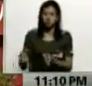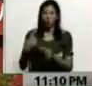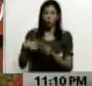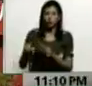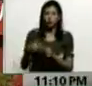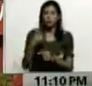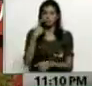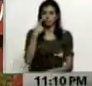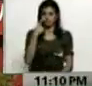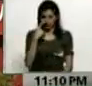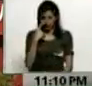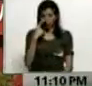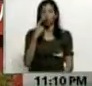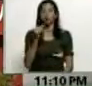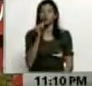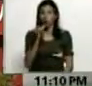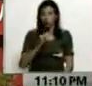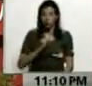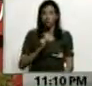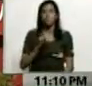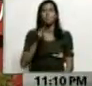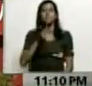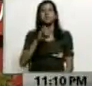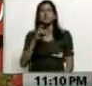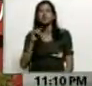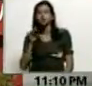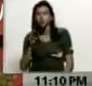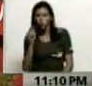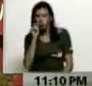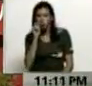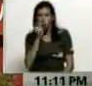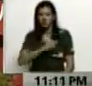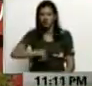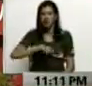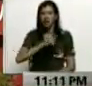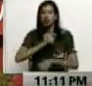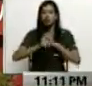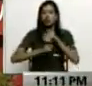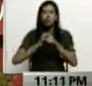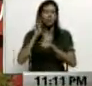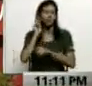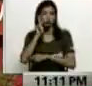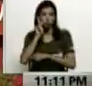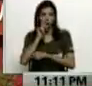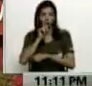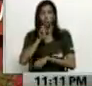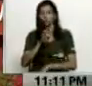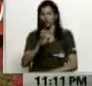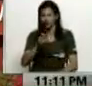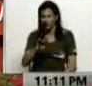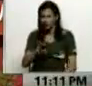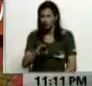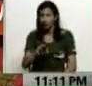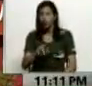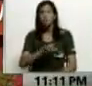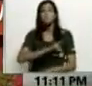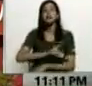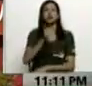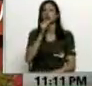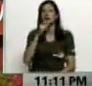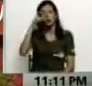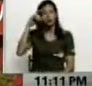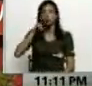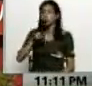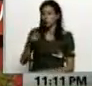mal el patot ota peloo nos informa Víctor Márquez adeco y presidente de la asociación de profesores de la universidad central de Venezuela Recibió la orden